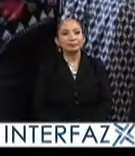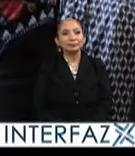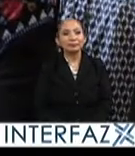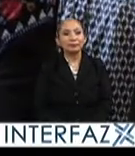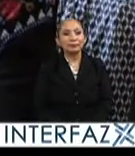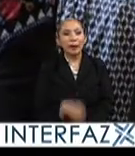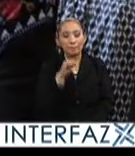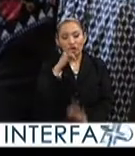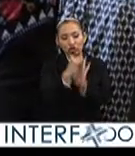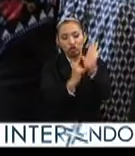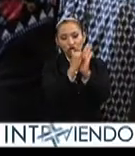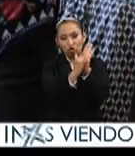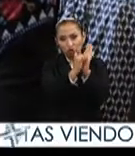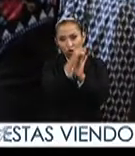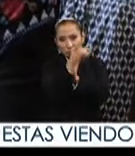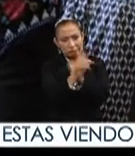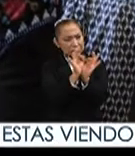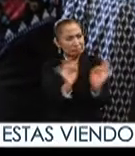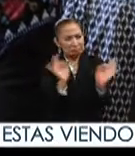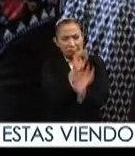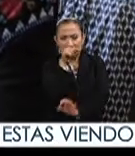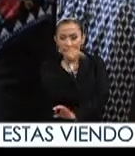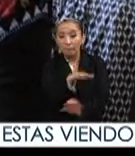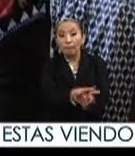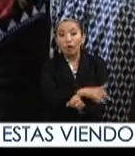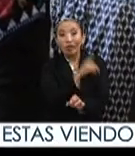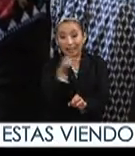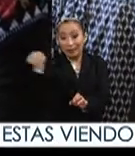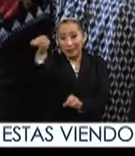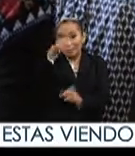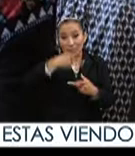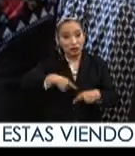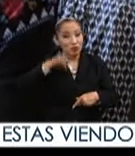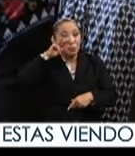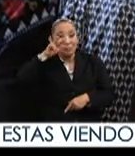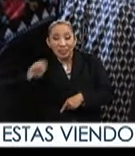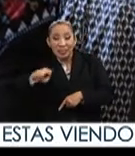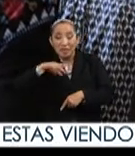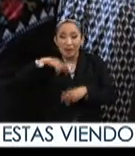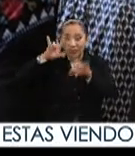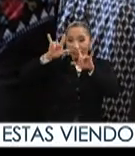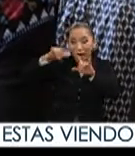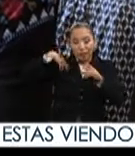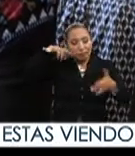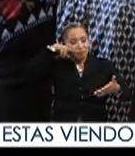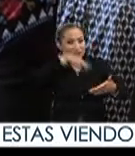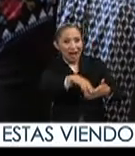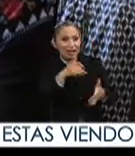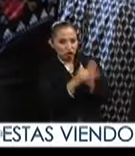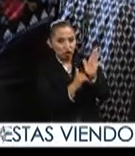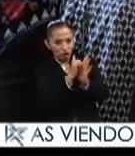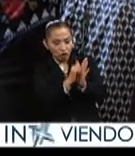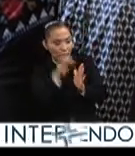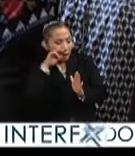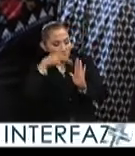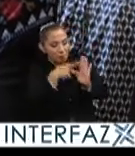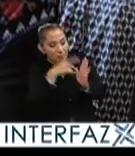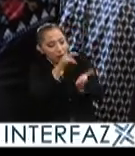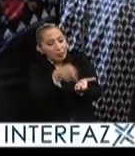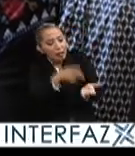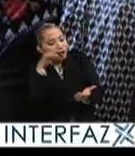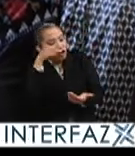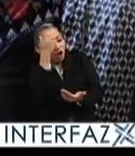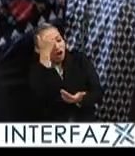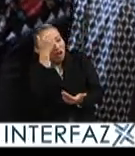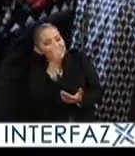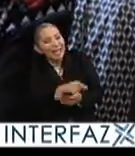La parte de YouTube es fundamental en el sentido es que la gente que no puede ver la pantalla acude a estas listas de reproducción y tiene la oportunidad de